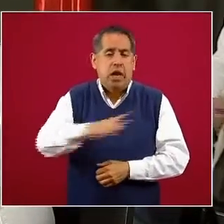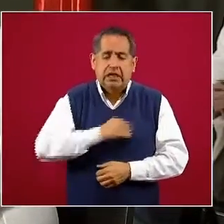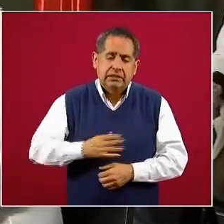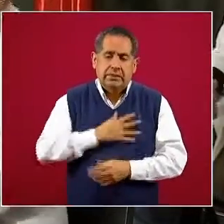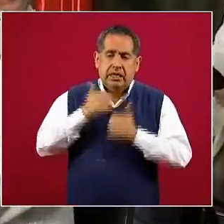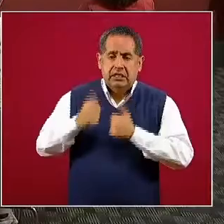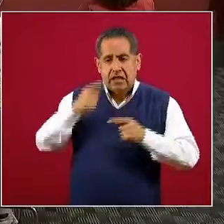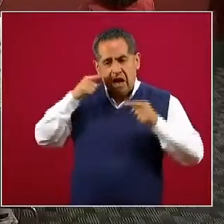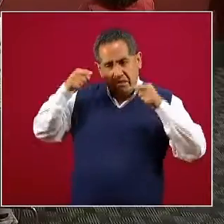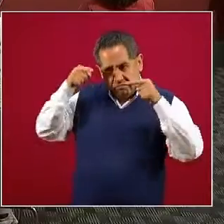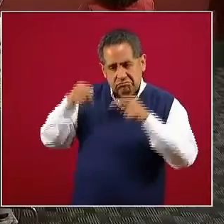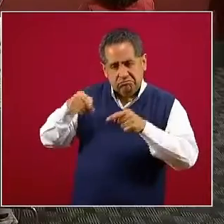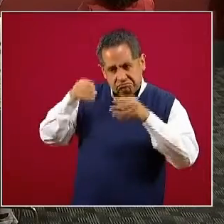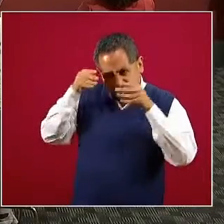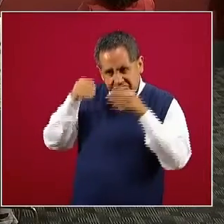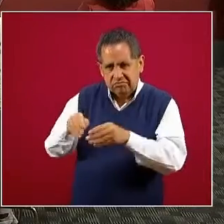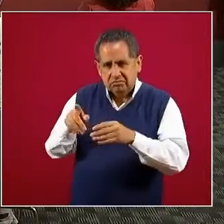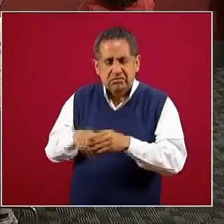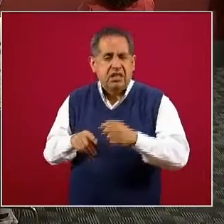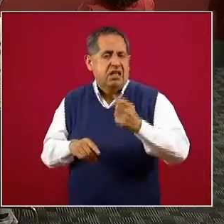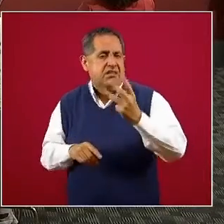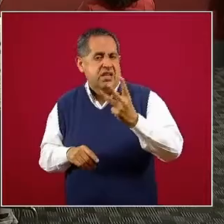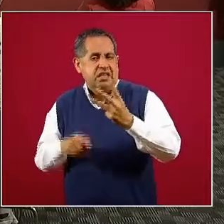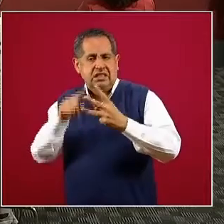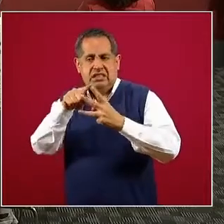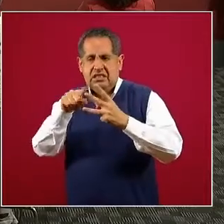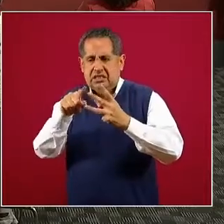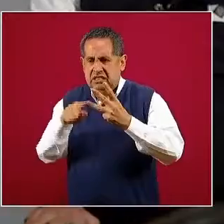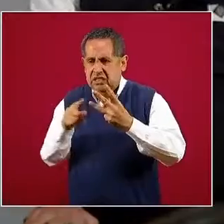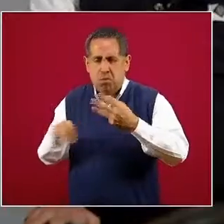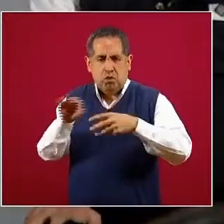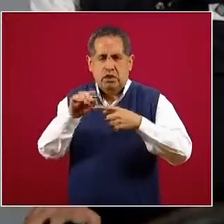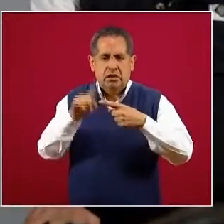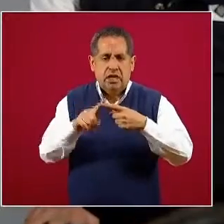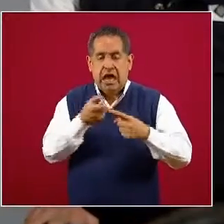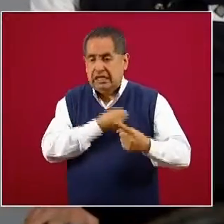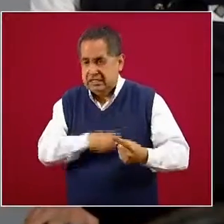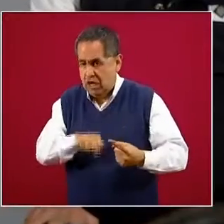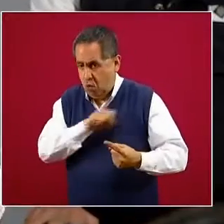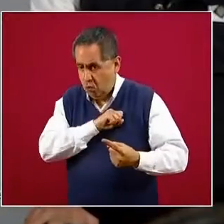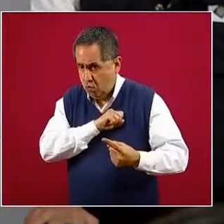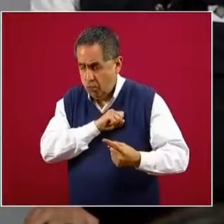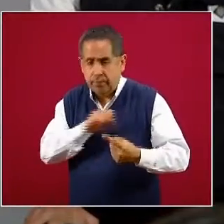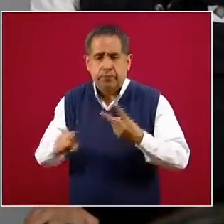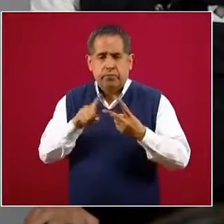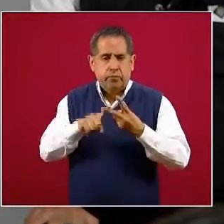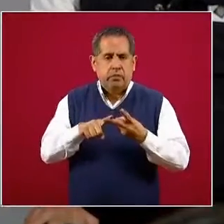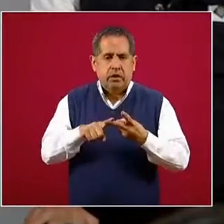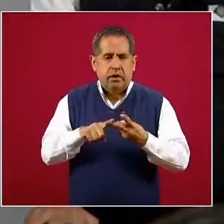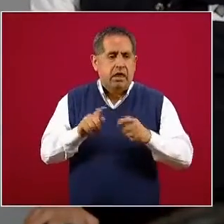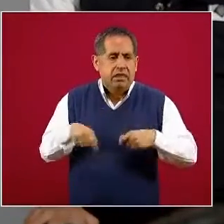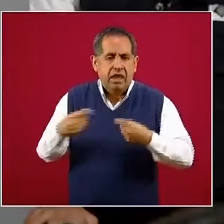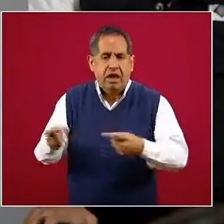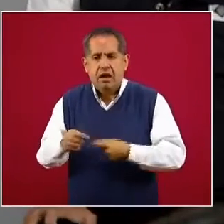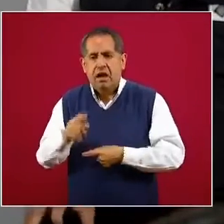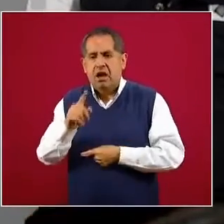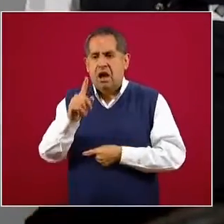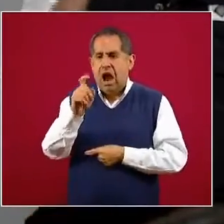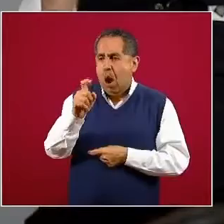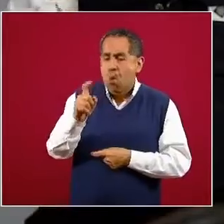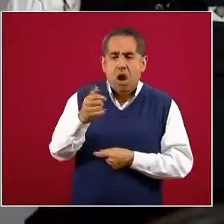el especialidades de traumatología se puede llegar a requerir y estamos planteándolo así. También otra